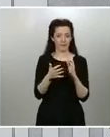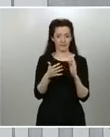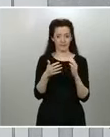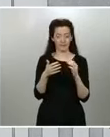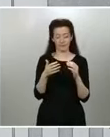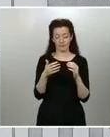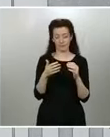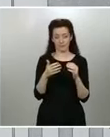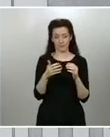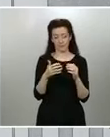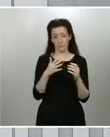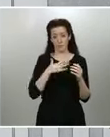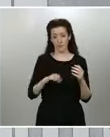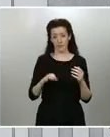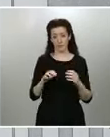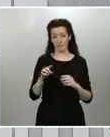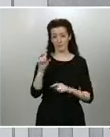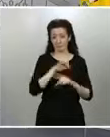económico